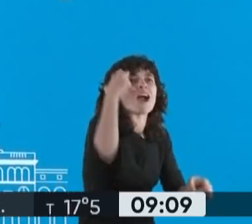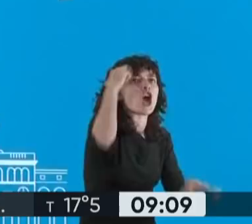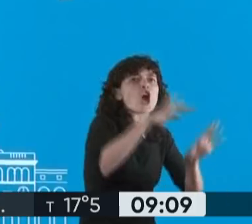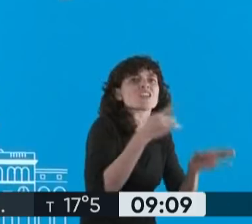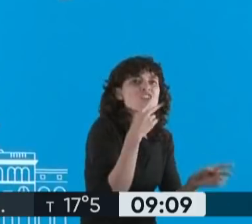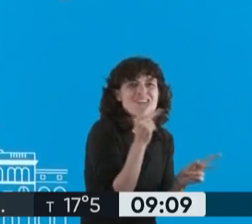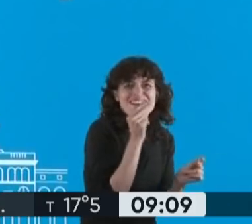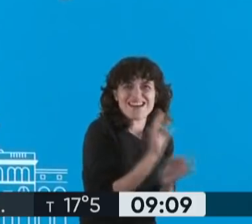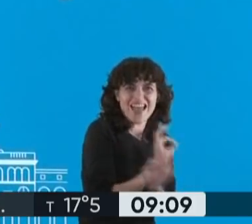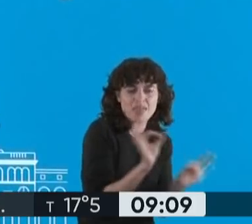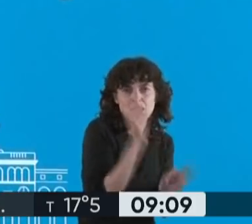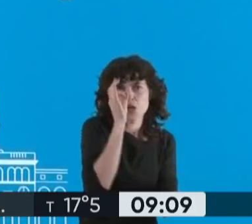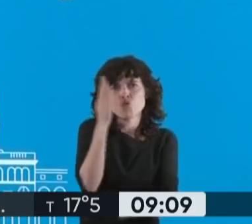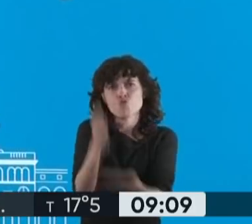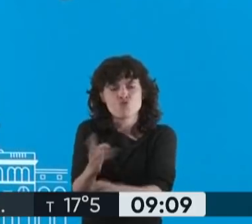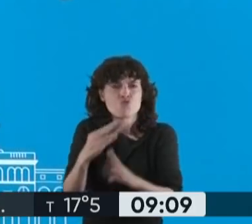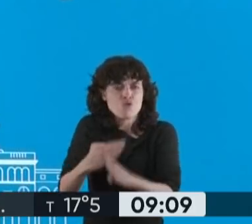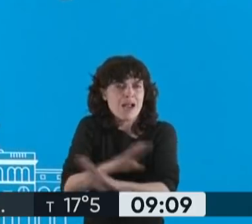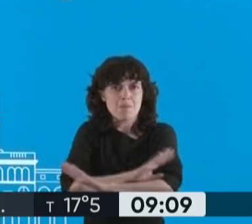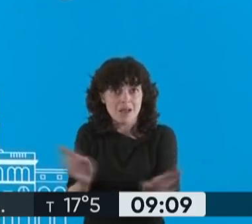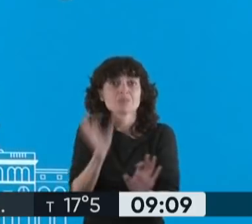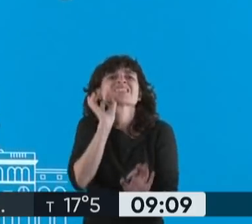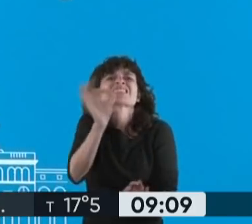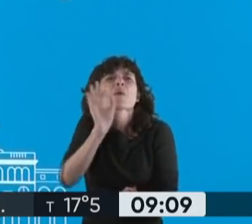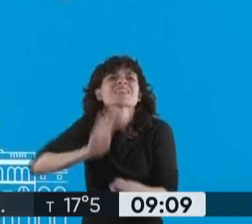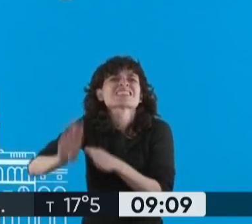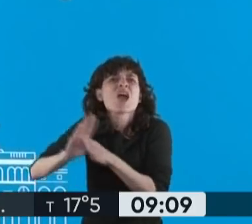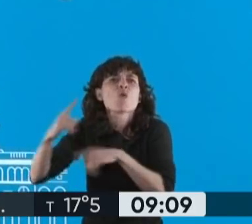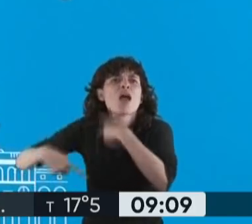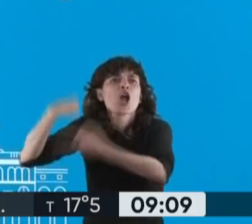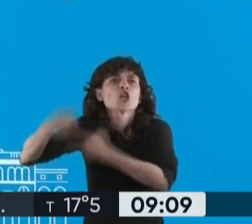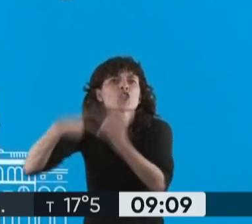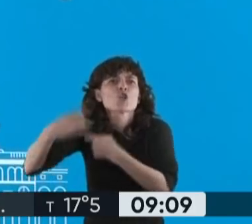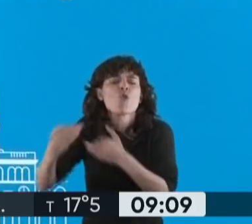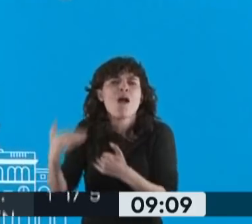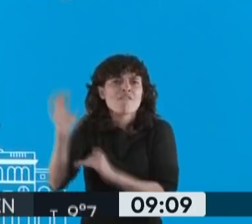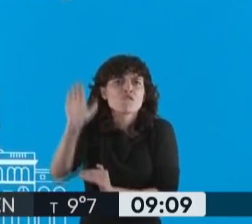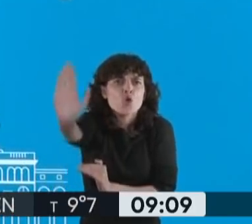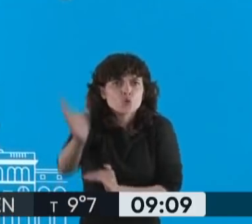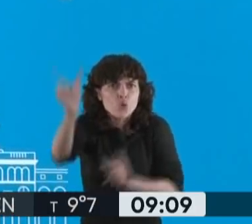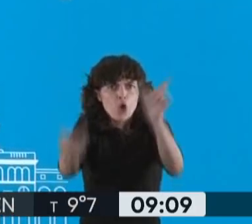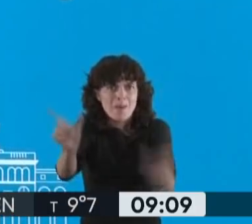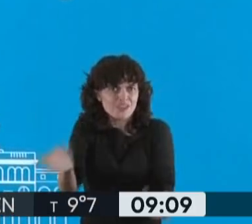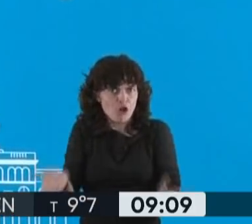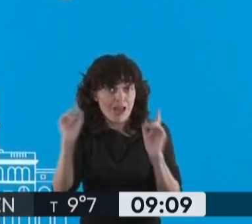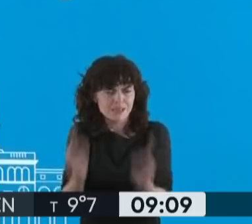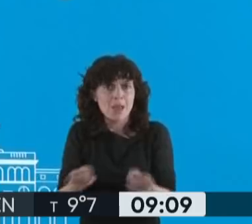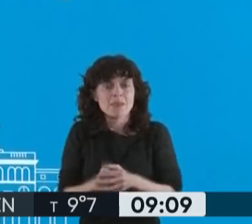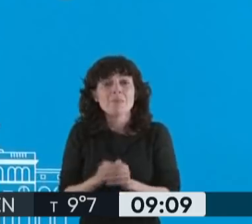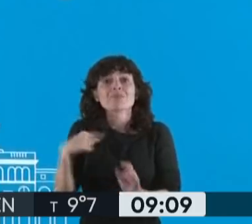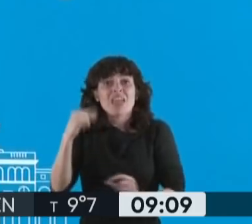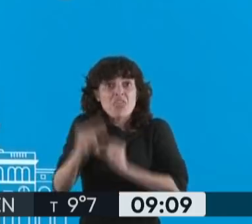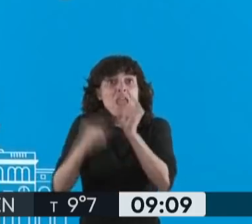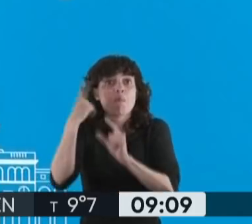de la Nación, porque son deudas que comprometen a varias generaciones, porque ahora mismo estamos llegando a este acuerdo de refinanciación